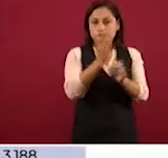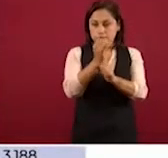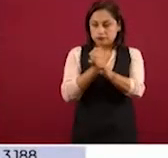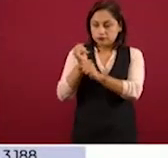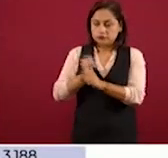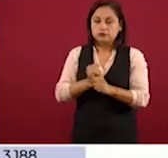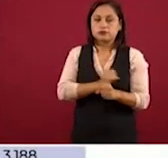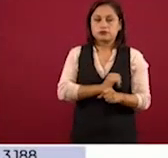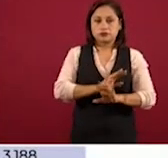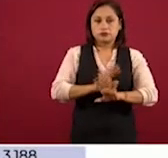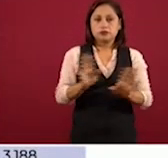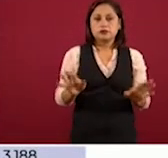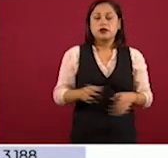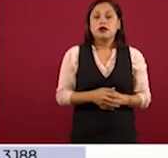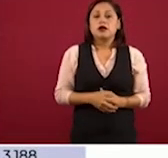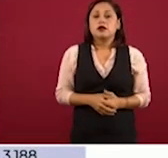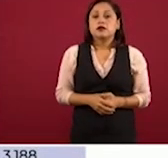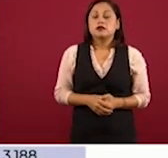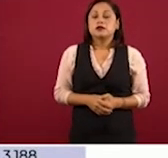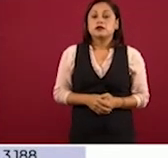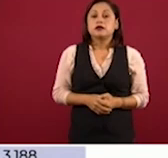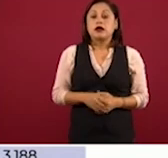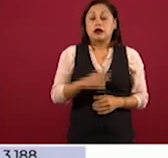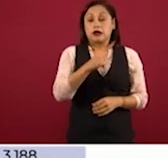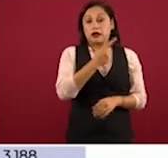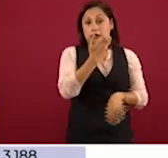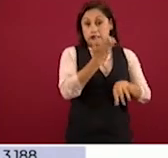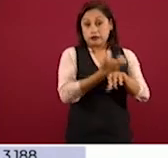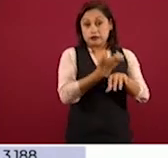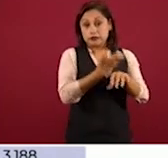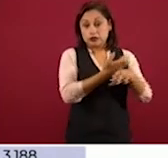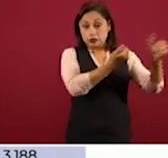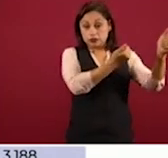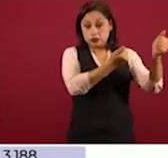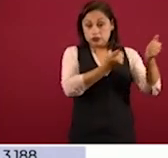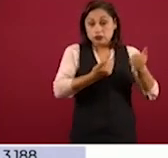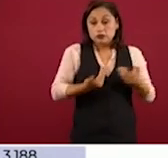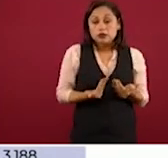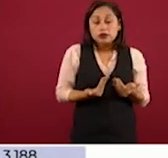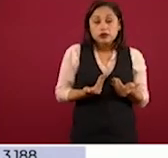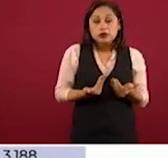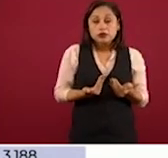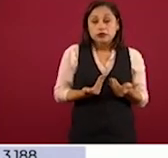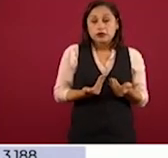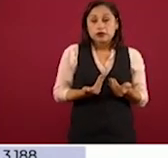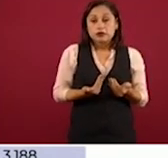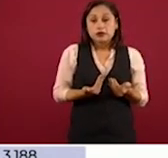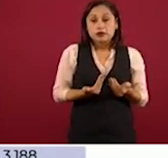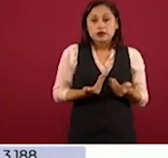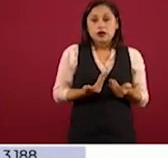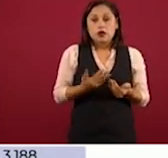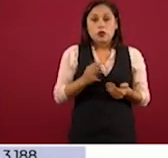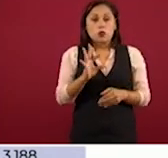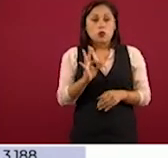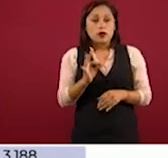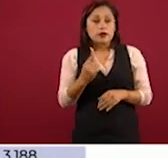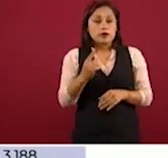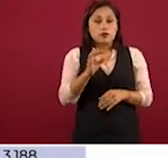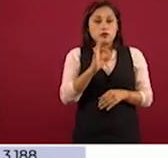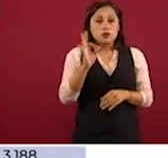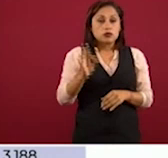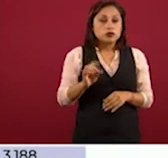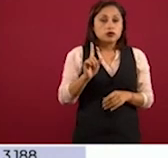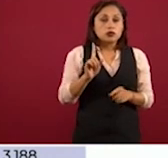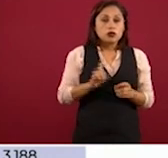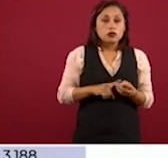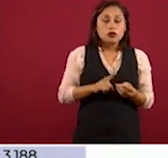Los de las que vienen de Estados Unidos provienen el 41% de Texas,